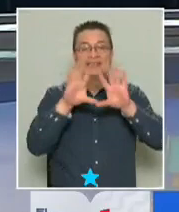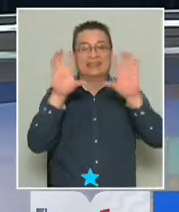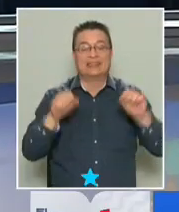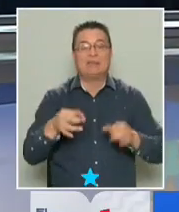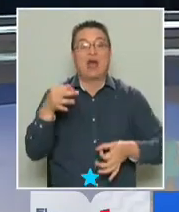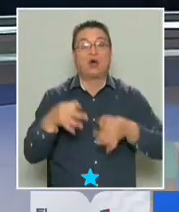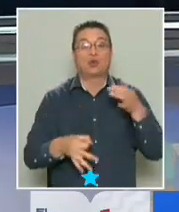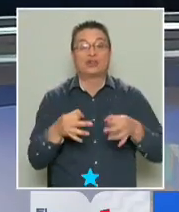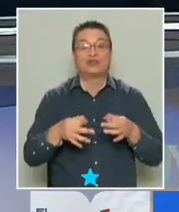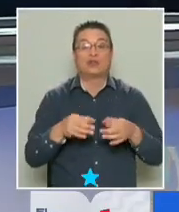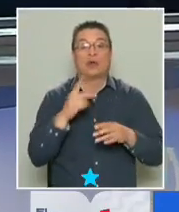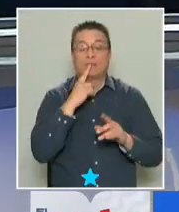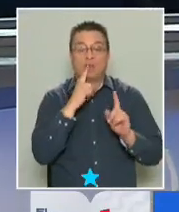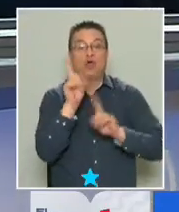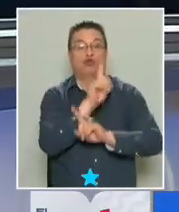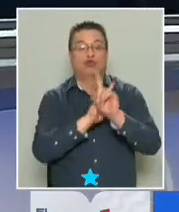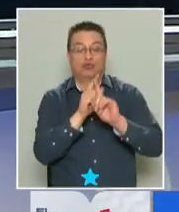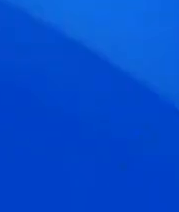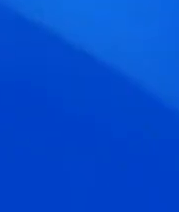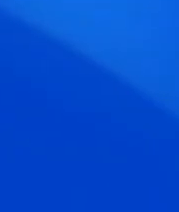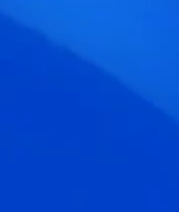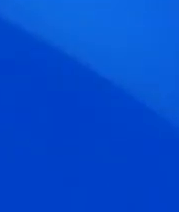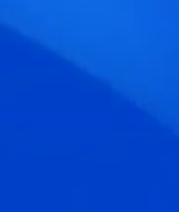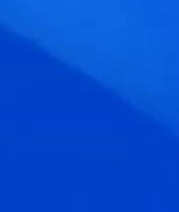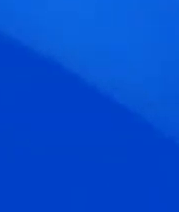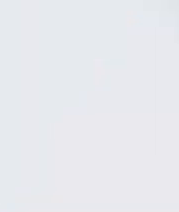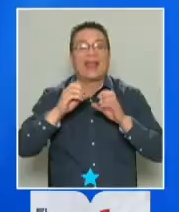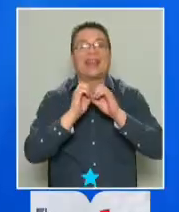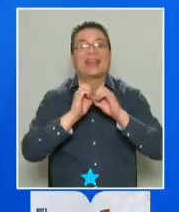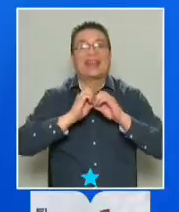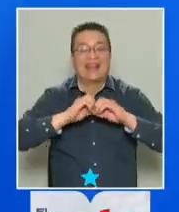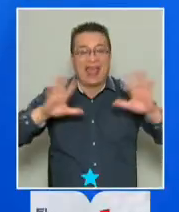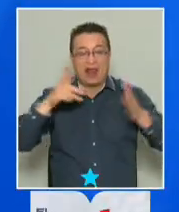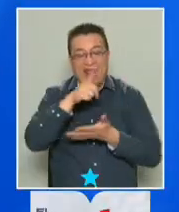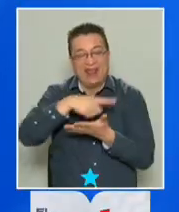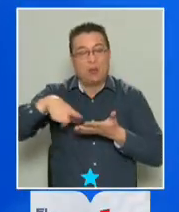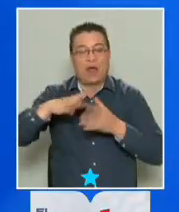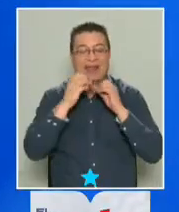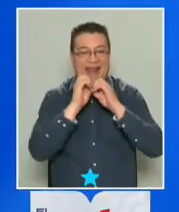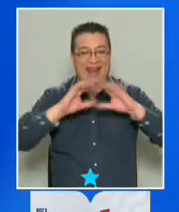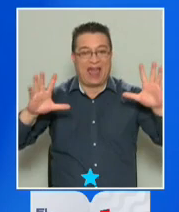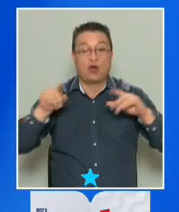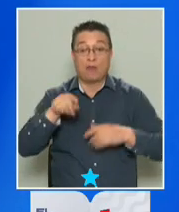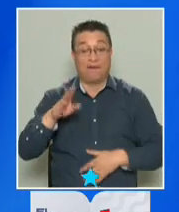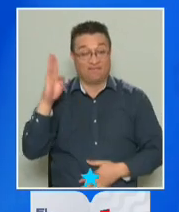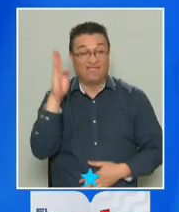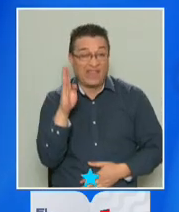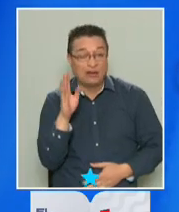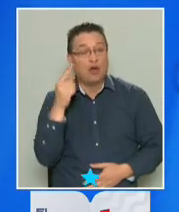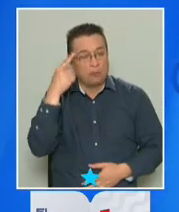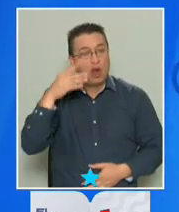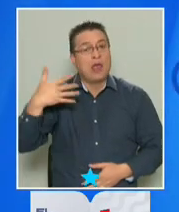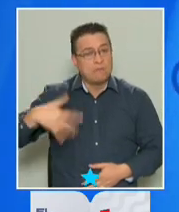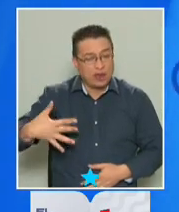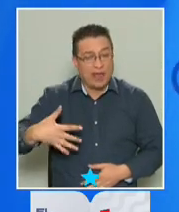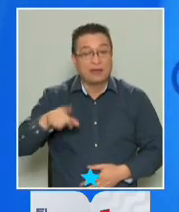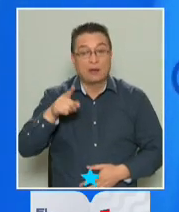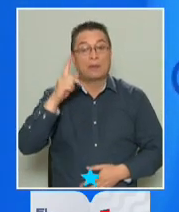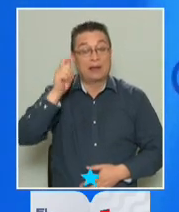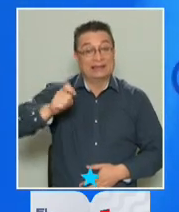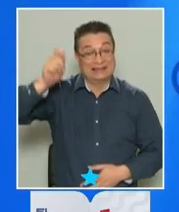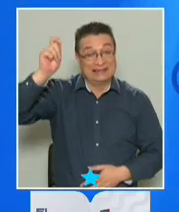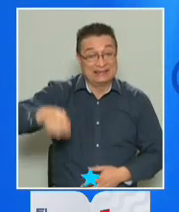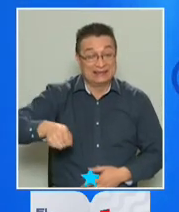justicia fundamentación y lenguaje claro algo que podría ser considerado básico pero bien relevante lo voy a hacer porque las sentencias